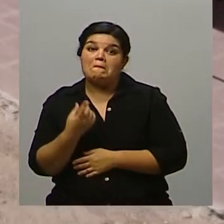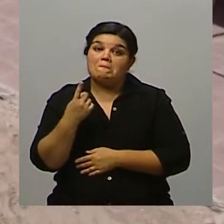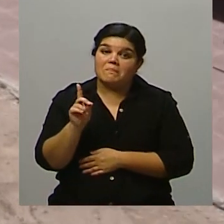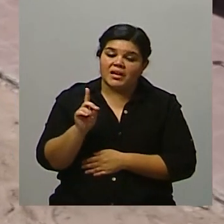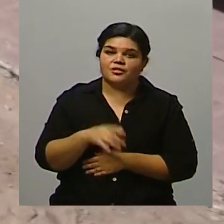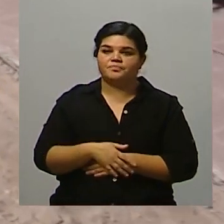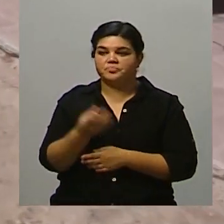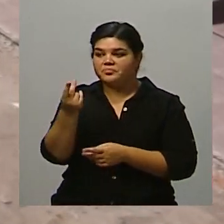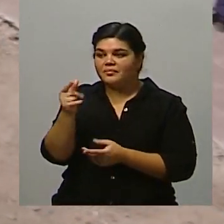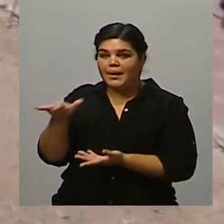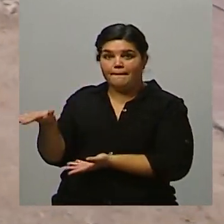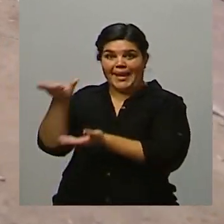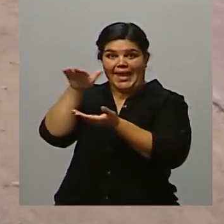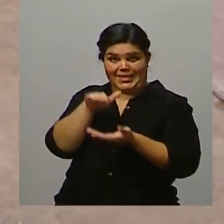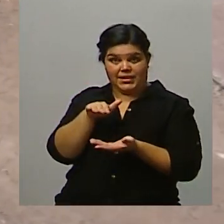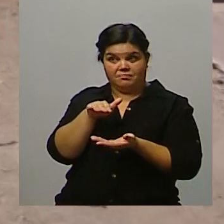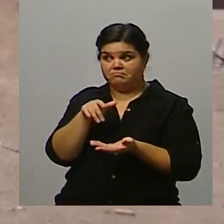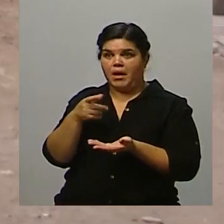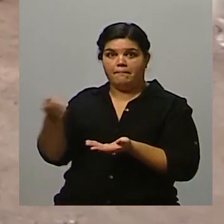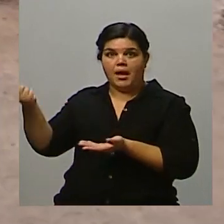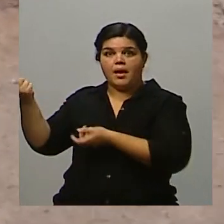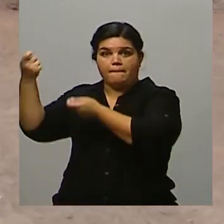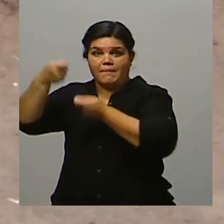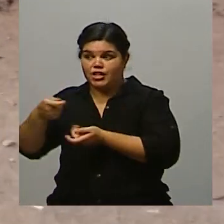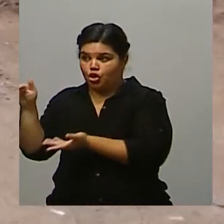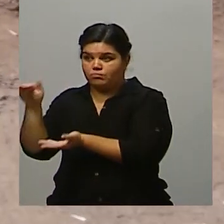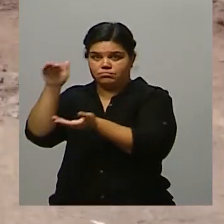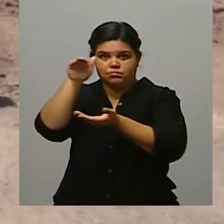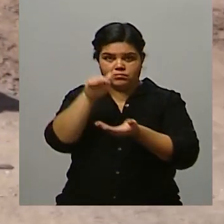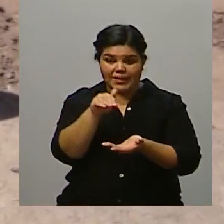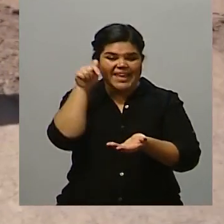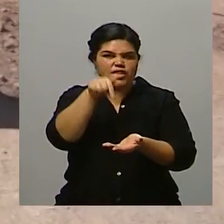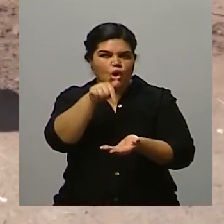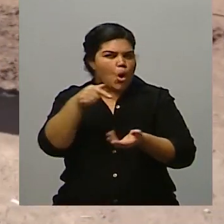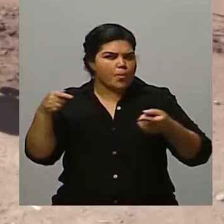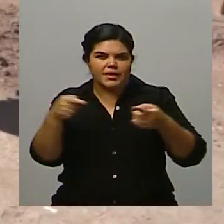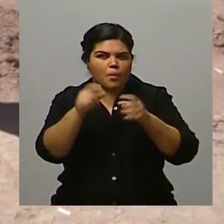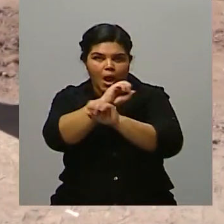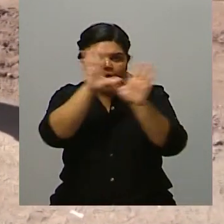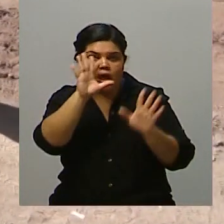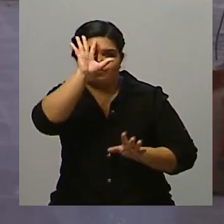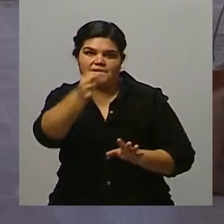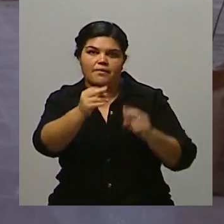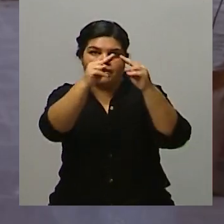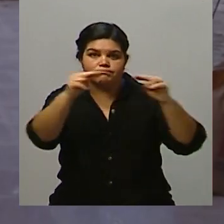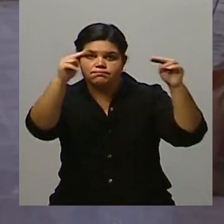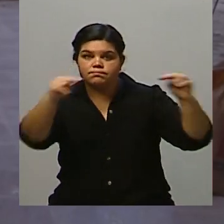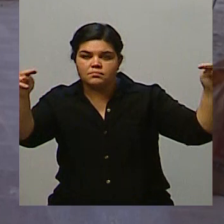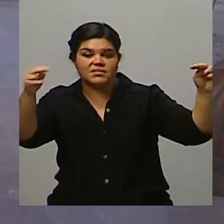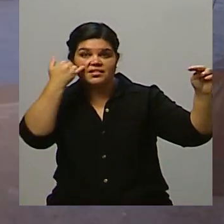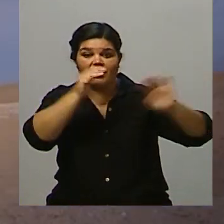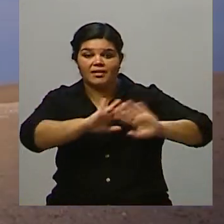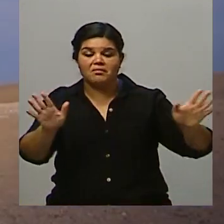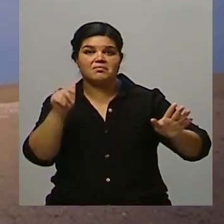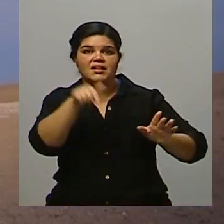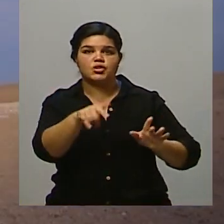determinado crédito, ¿no? Pero por otro lado, en un crédito que viene específico, ¿sí?, ahí nos salva de mucho análisis porque no tiene costo de